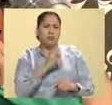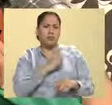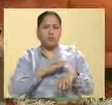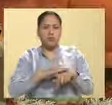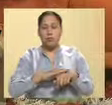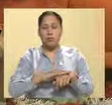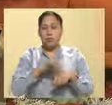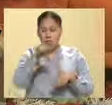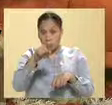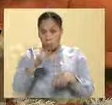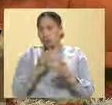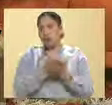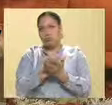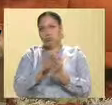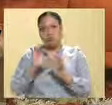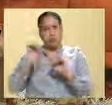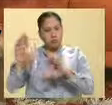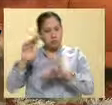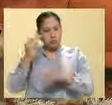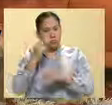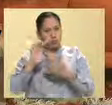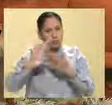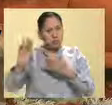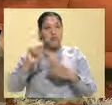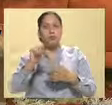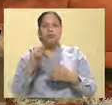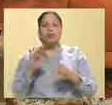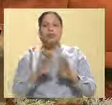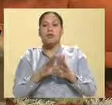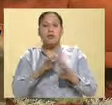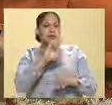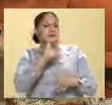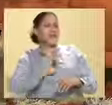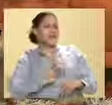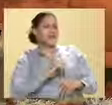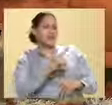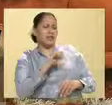cuestiones a considerar. Finalmente es un trabajo, hay que verlo sin prejuicios, ser